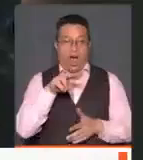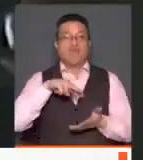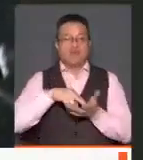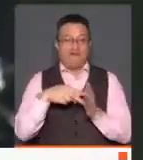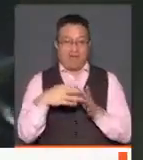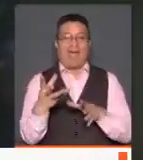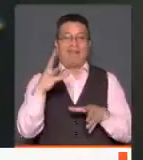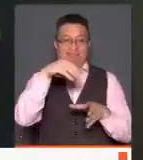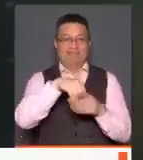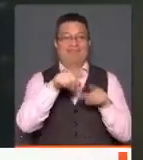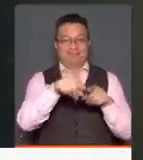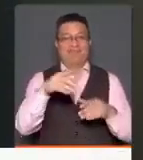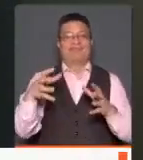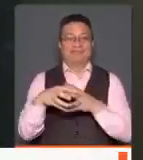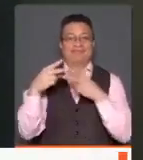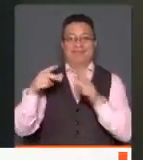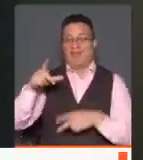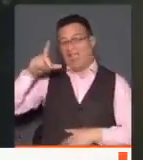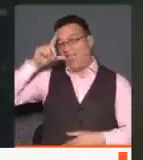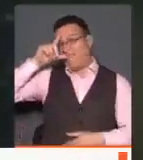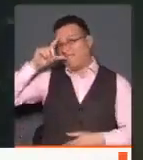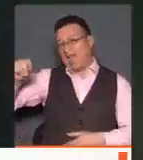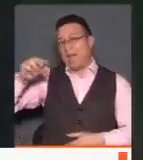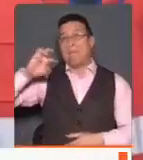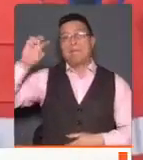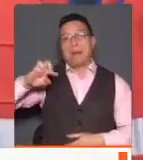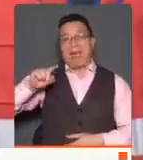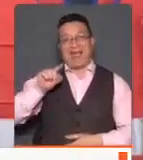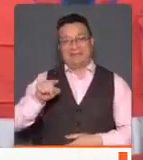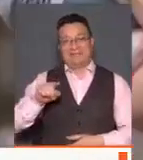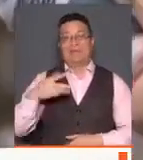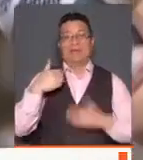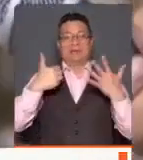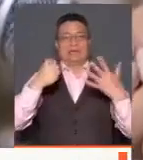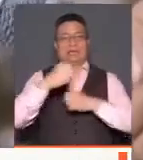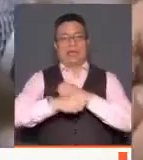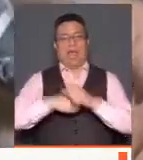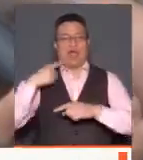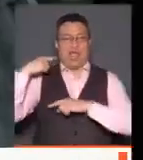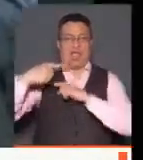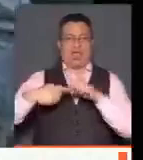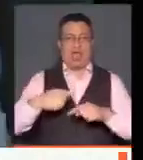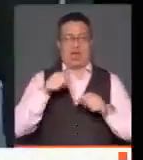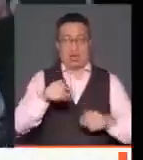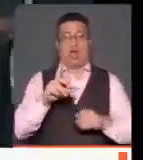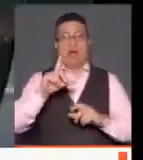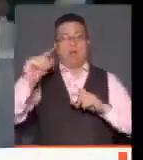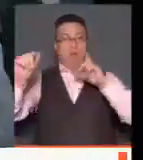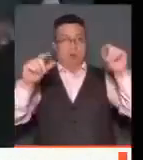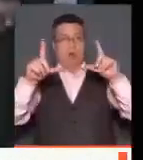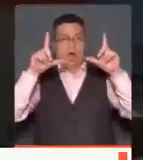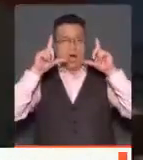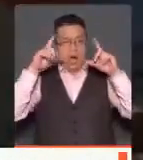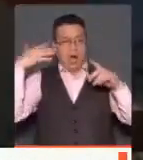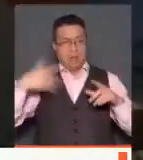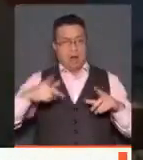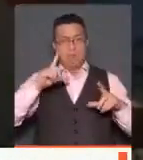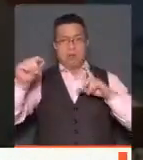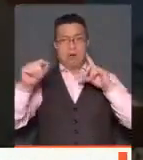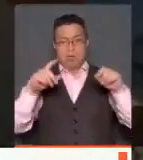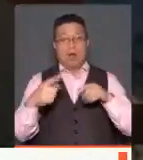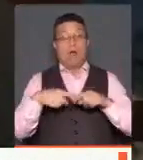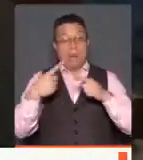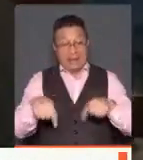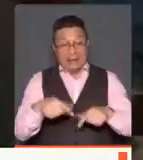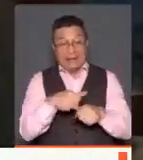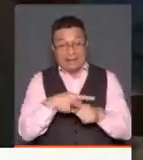de Frei Montalva, con 6 décadas de historia. A la salida de relevantes figuras de la falange, se sumaron esta semana